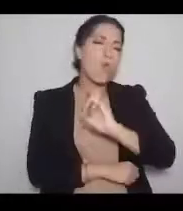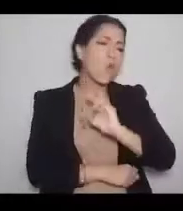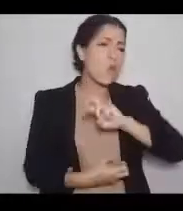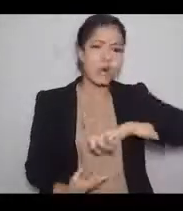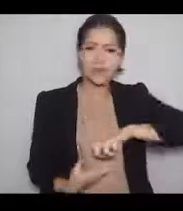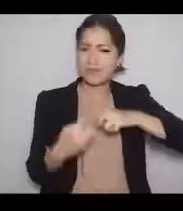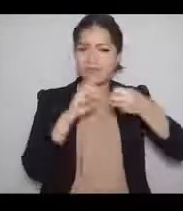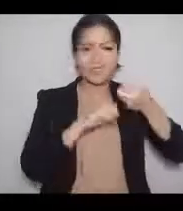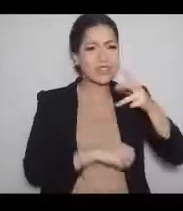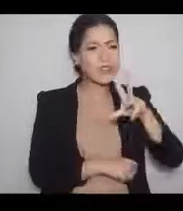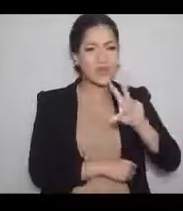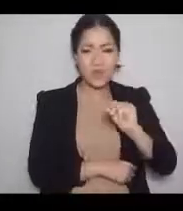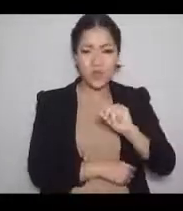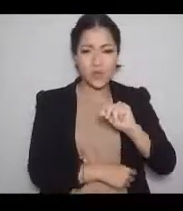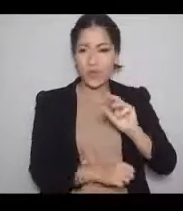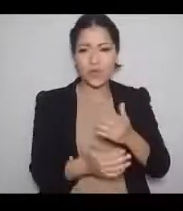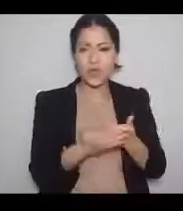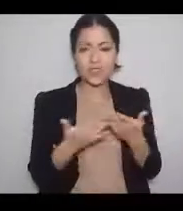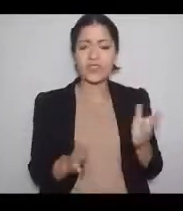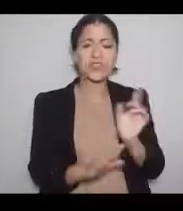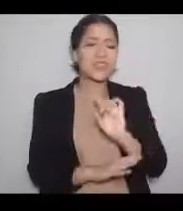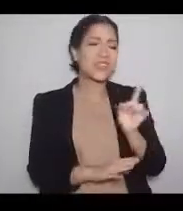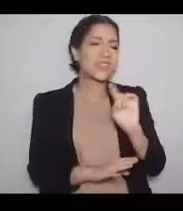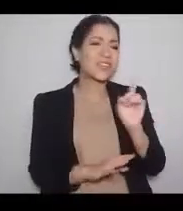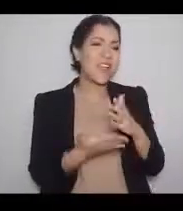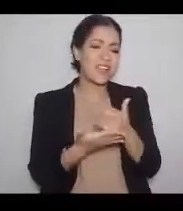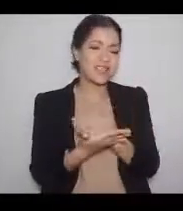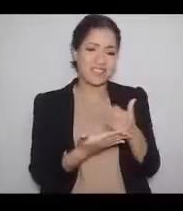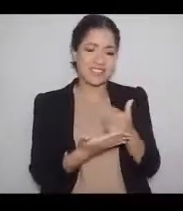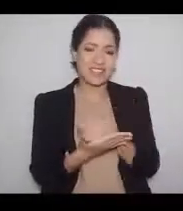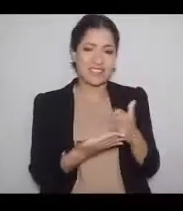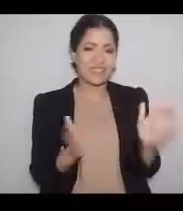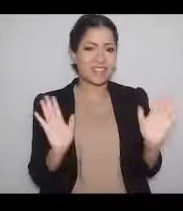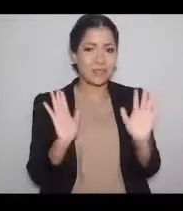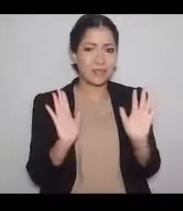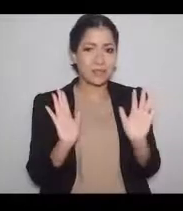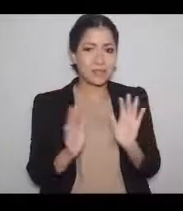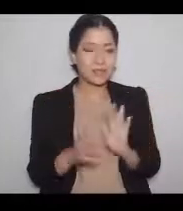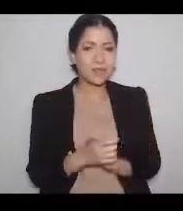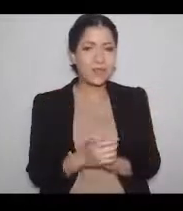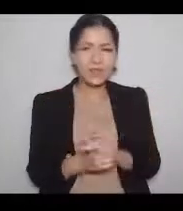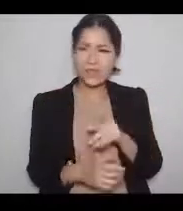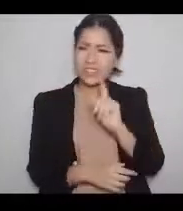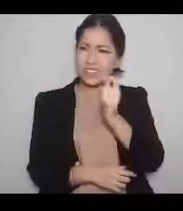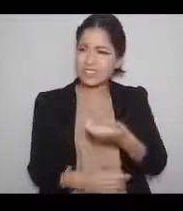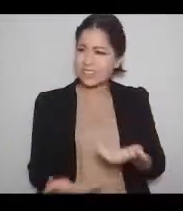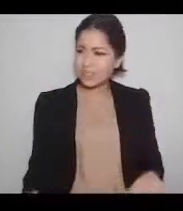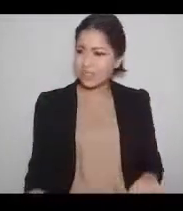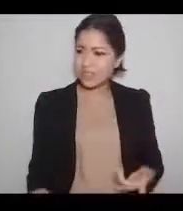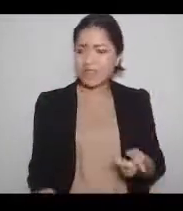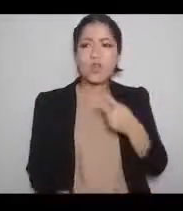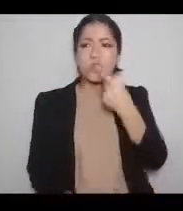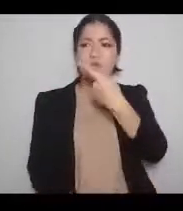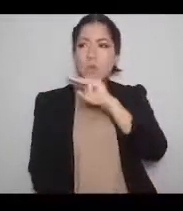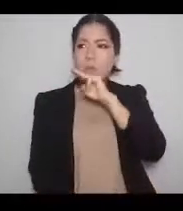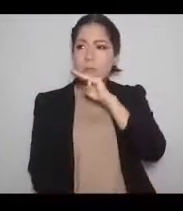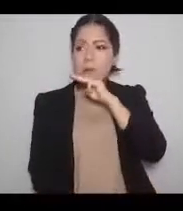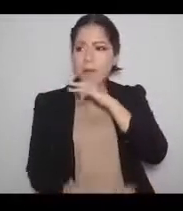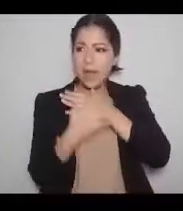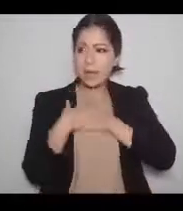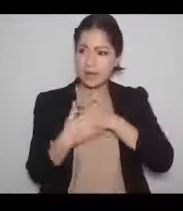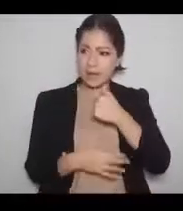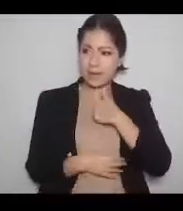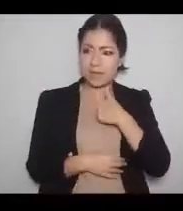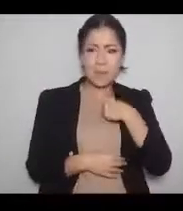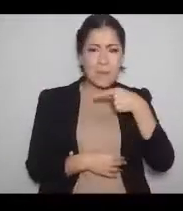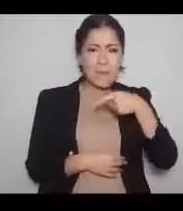quieres decir? Tu madre me amó y no me soportó. Cuando tú naciste, te amó, como solo puede hacerlo una